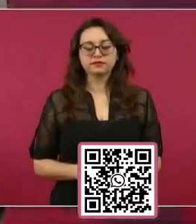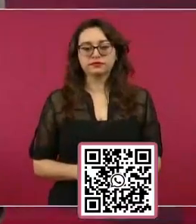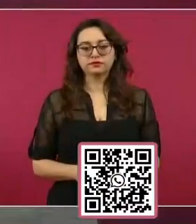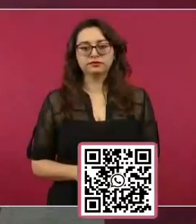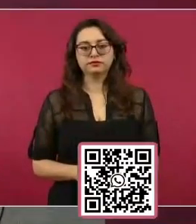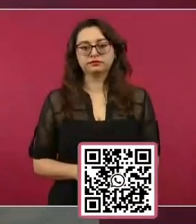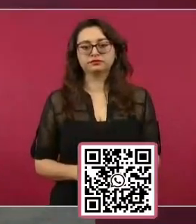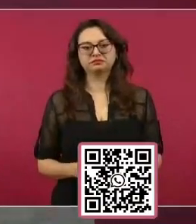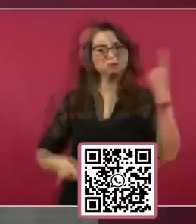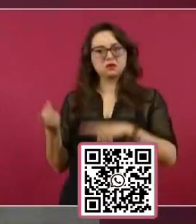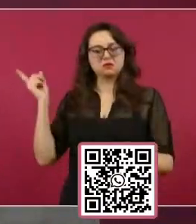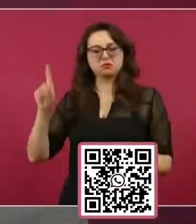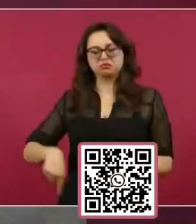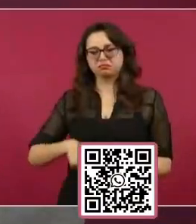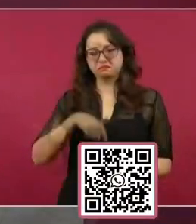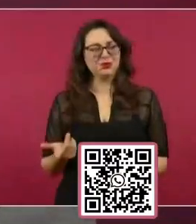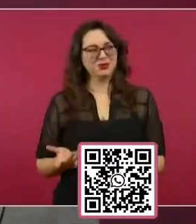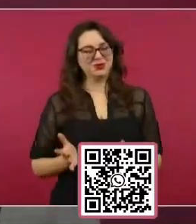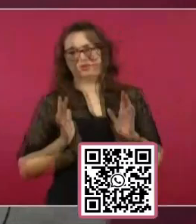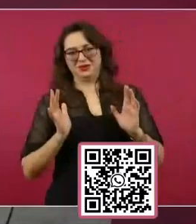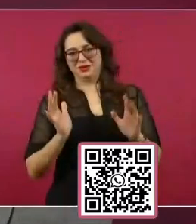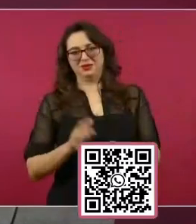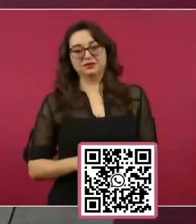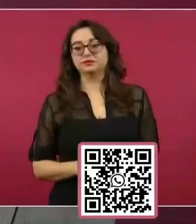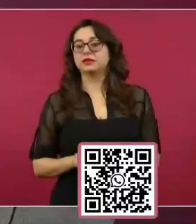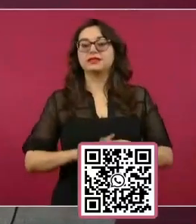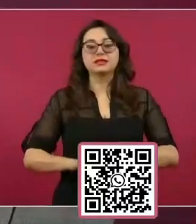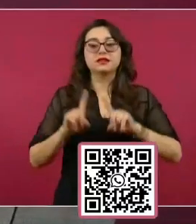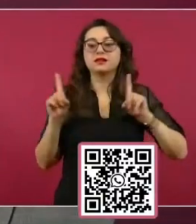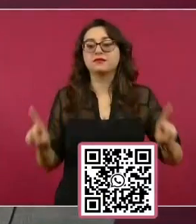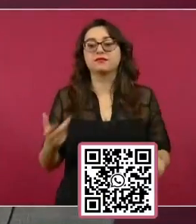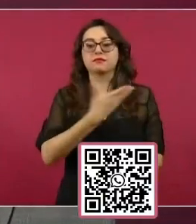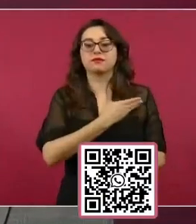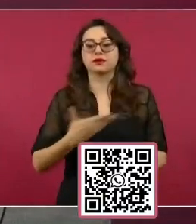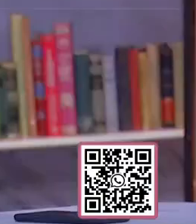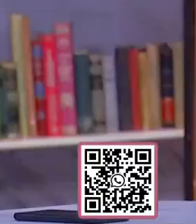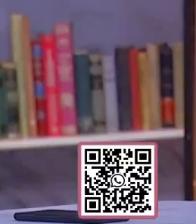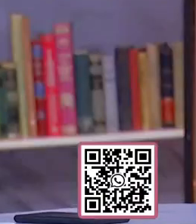respetan, actúan con mucha prepotencia. Nada que ver, subrayo, con la actitud del presidente.